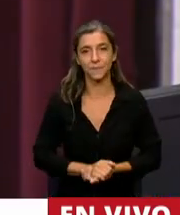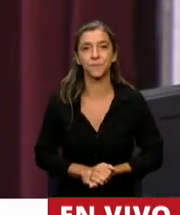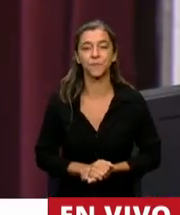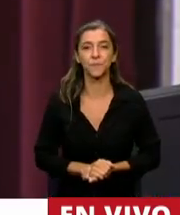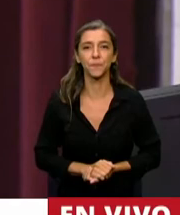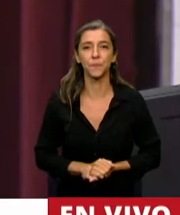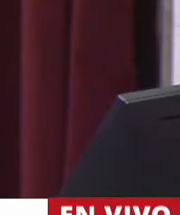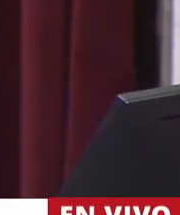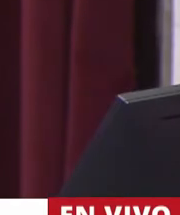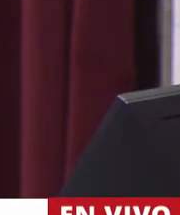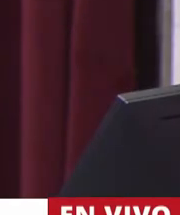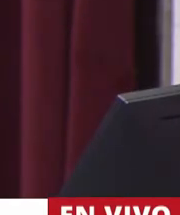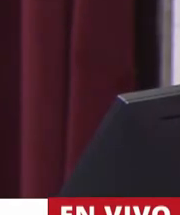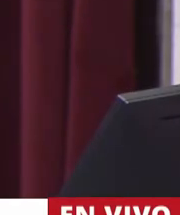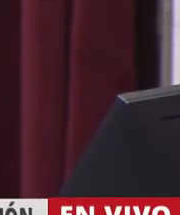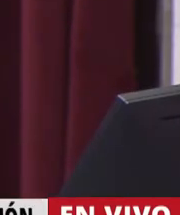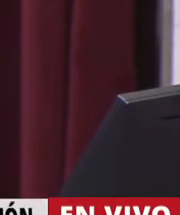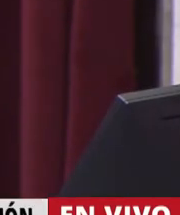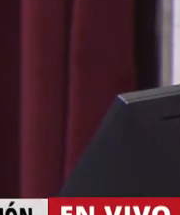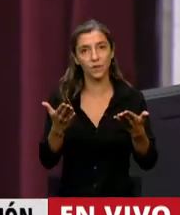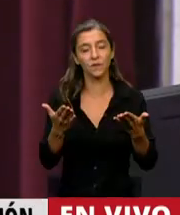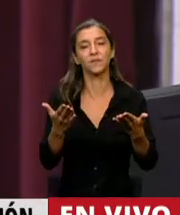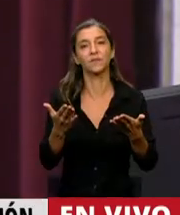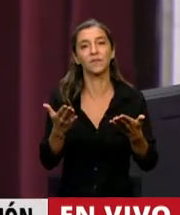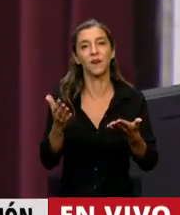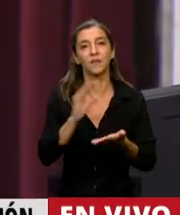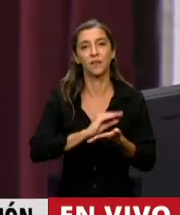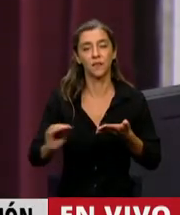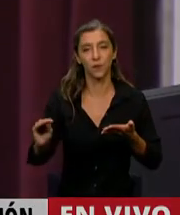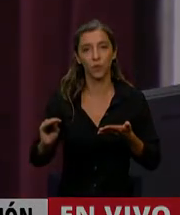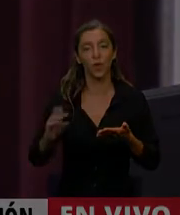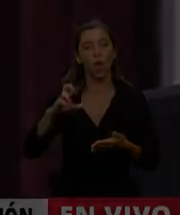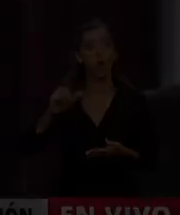Muchísimas gracias, diputado Ponce.